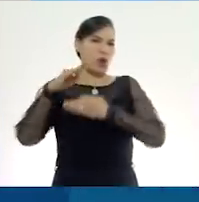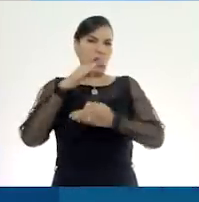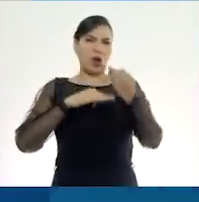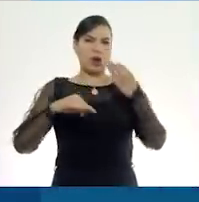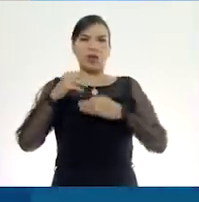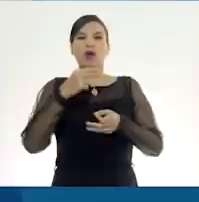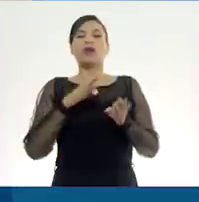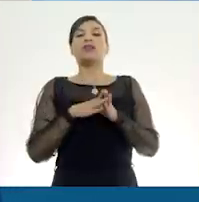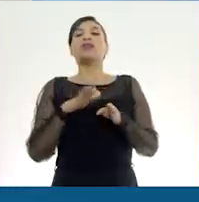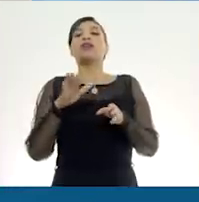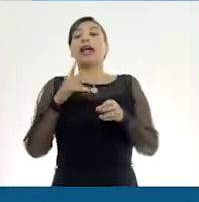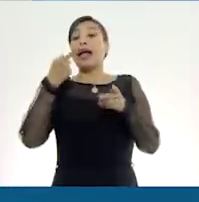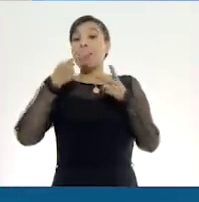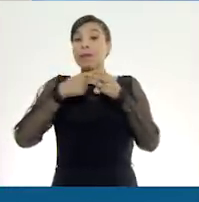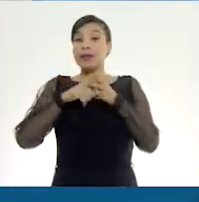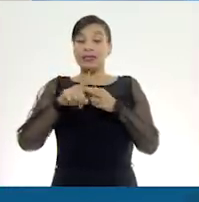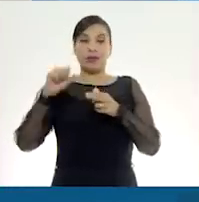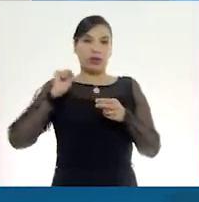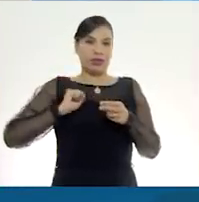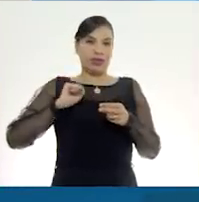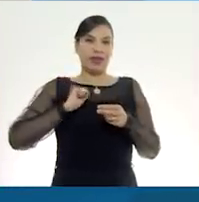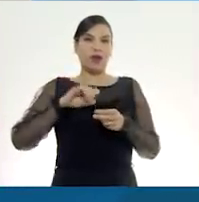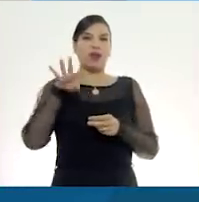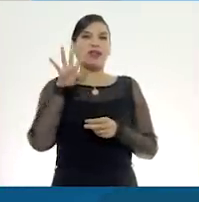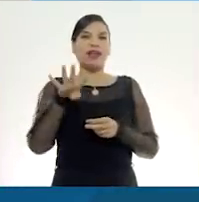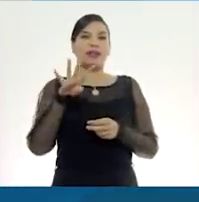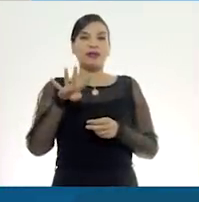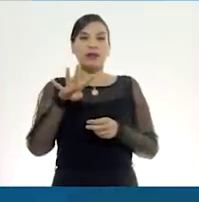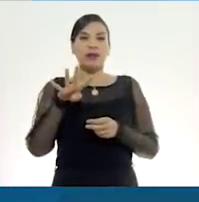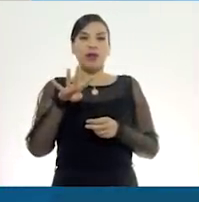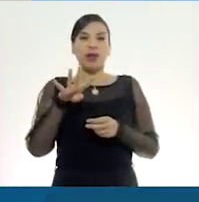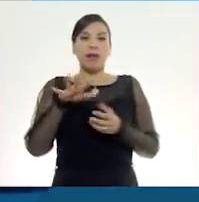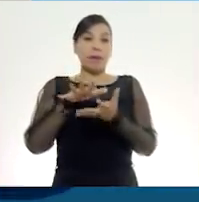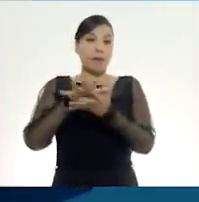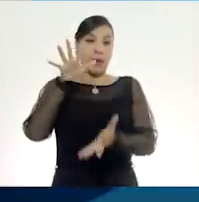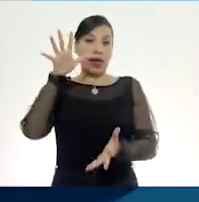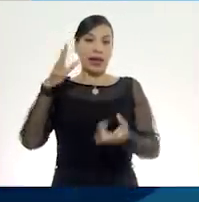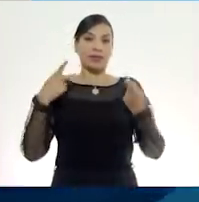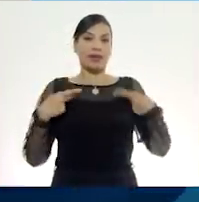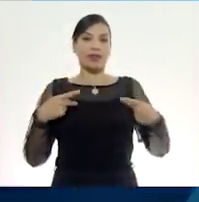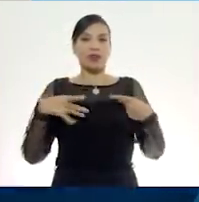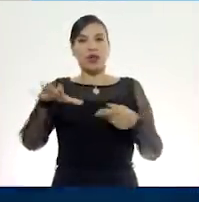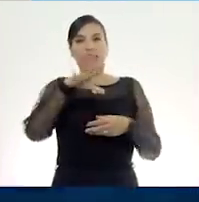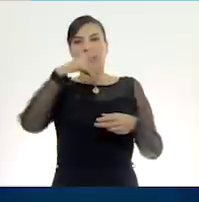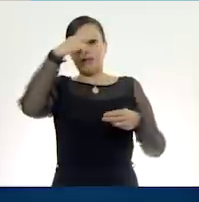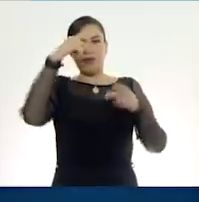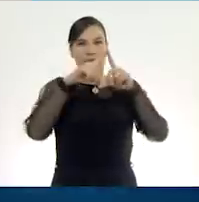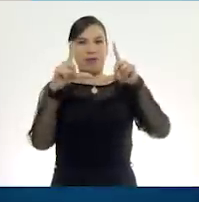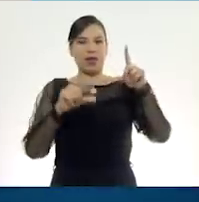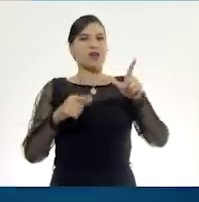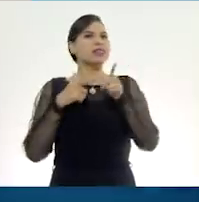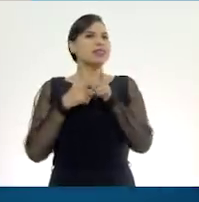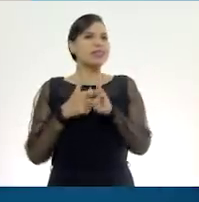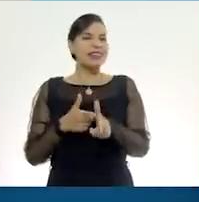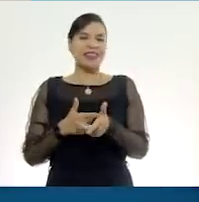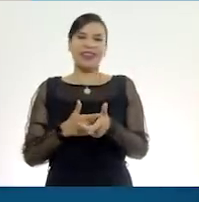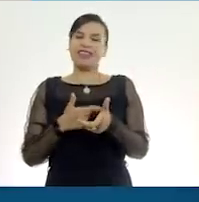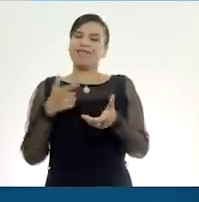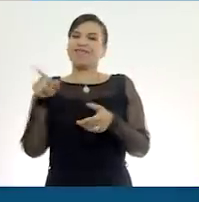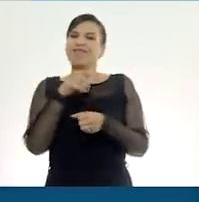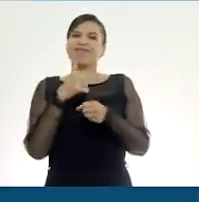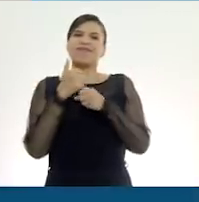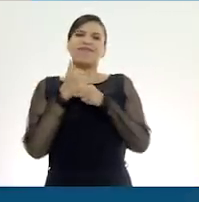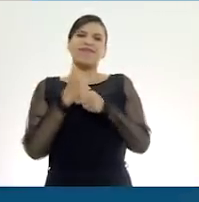todas, y al principio del siglo XIX, la mayor parte de la población mexicana seguía siendo víctima de